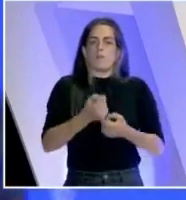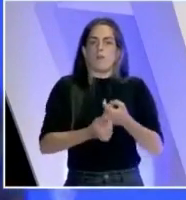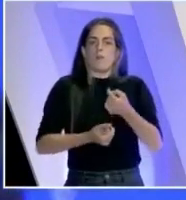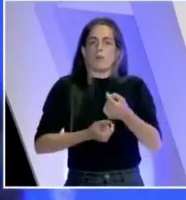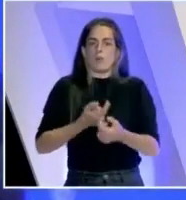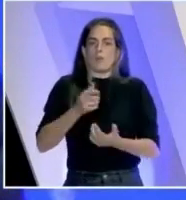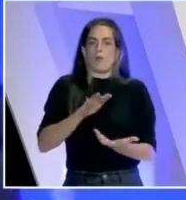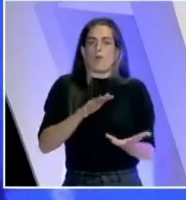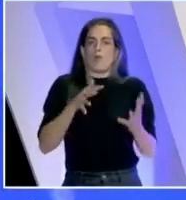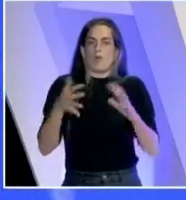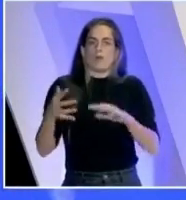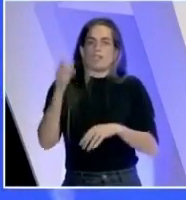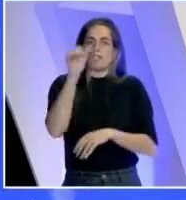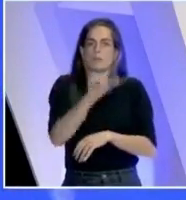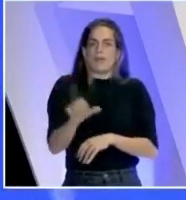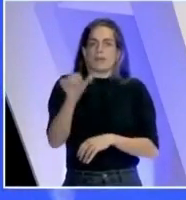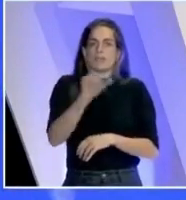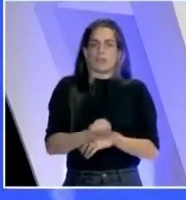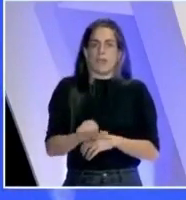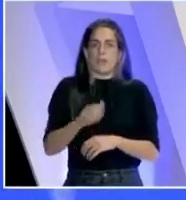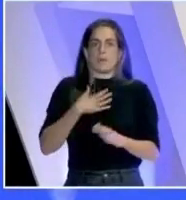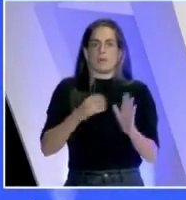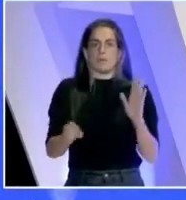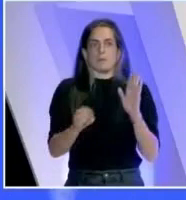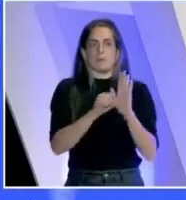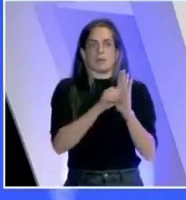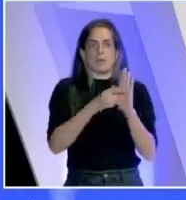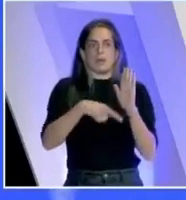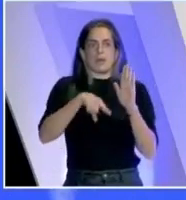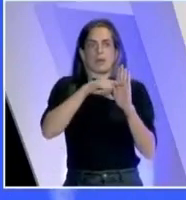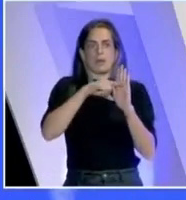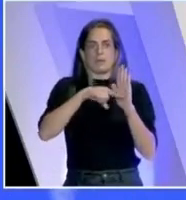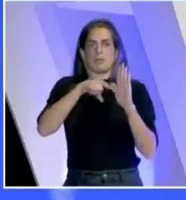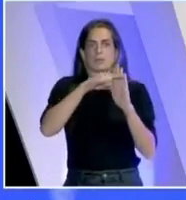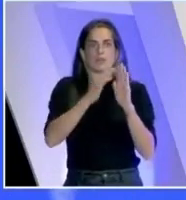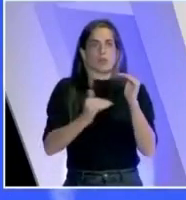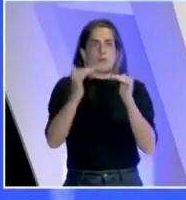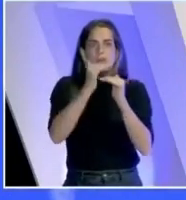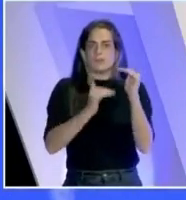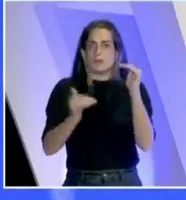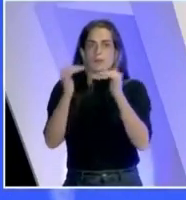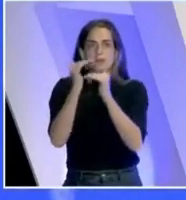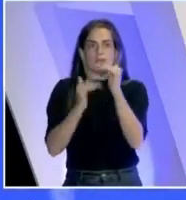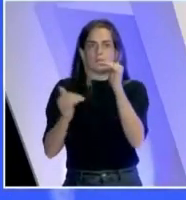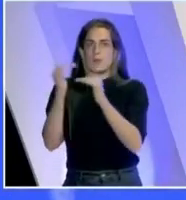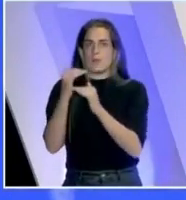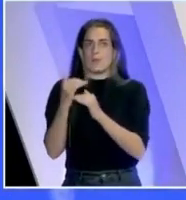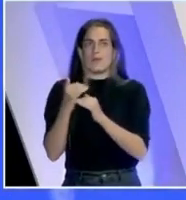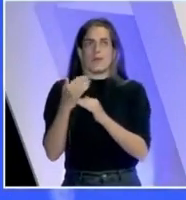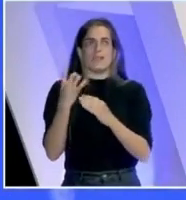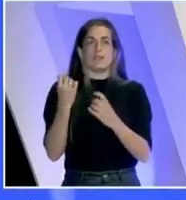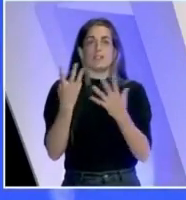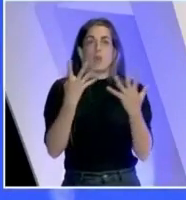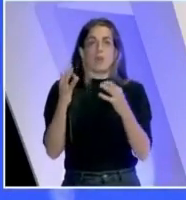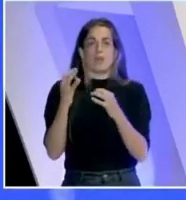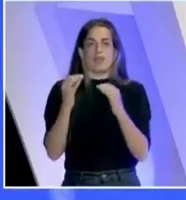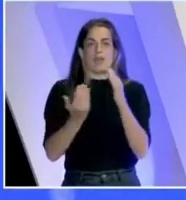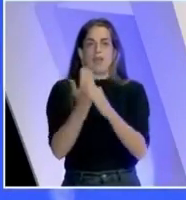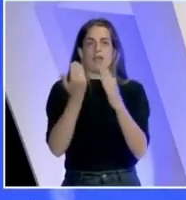récord y cada semana batimos nuestra propia marca. Y faltan menos de 90 días para lograr esa ansiada inmunidad de